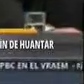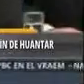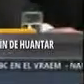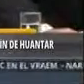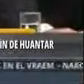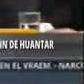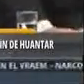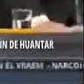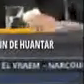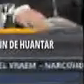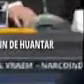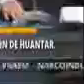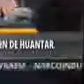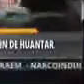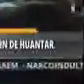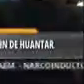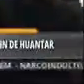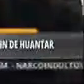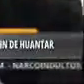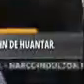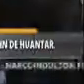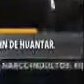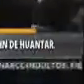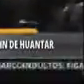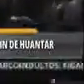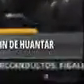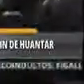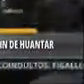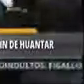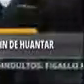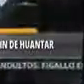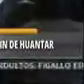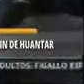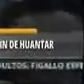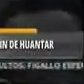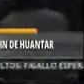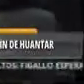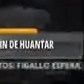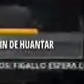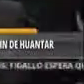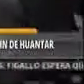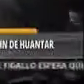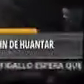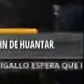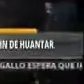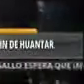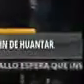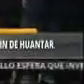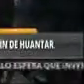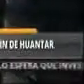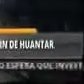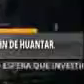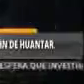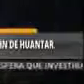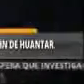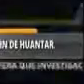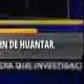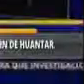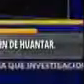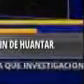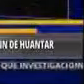esta forma, digamos. Bien, de esta manera se da por concluida entonces esta conferencia de prensa con el anuncio final del premier Juan